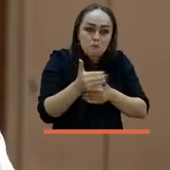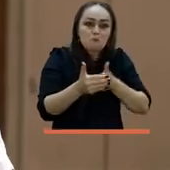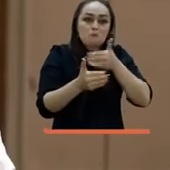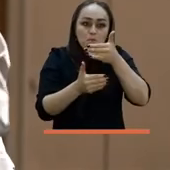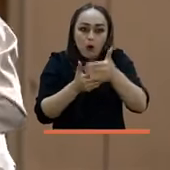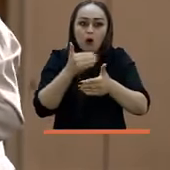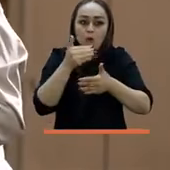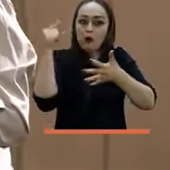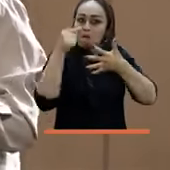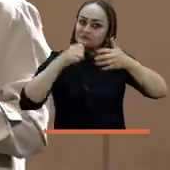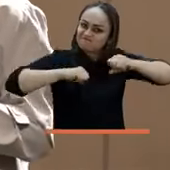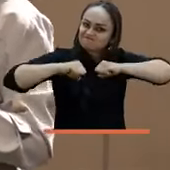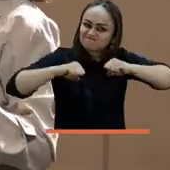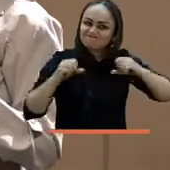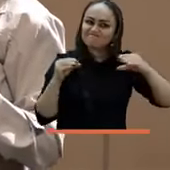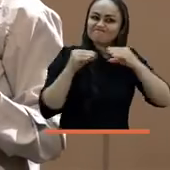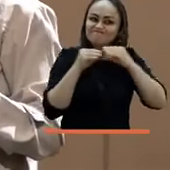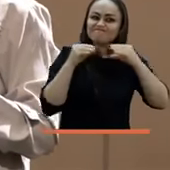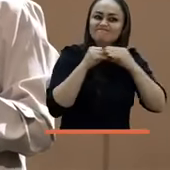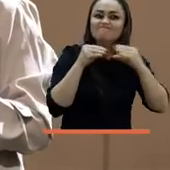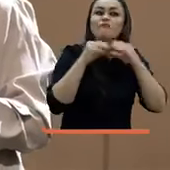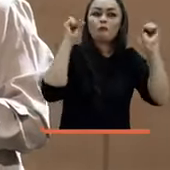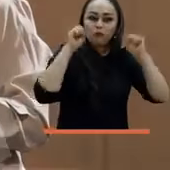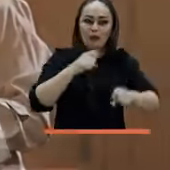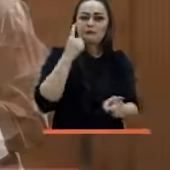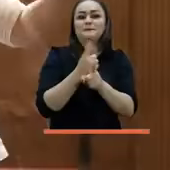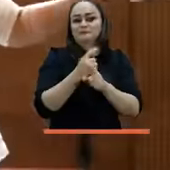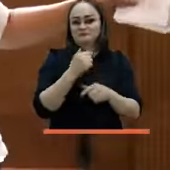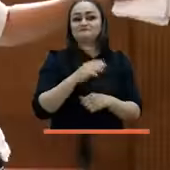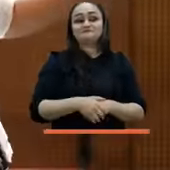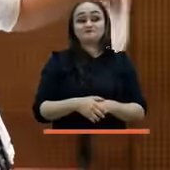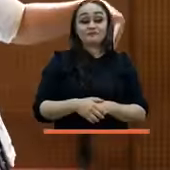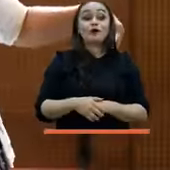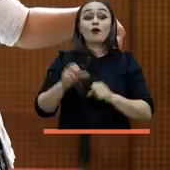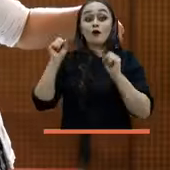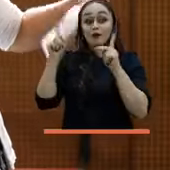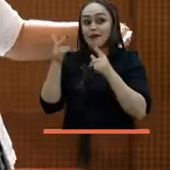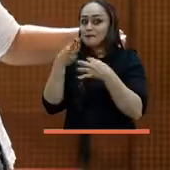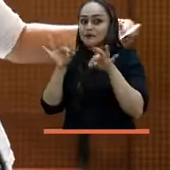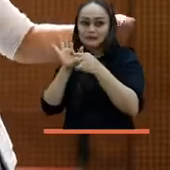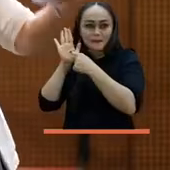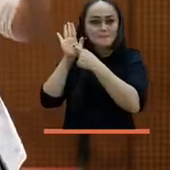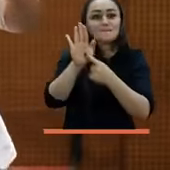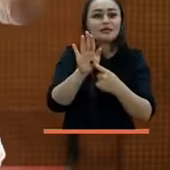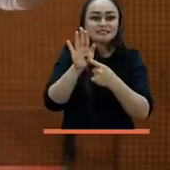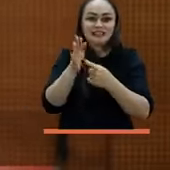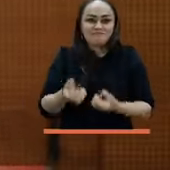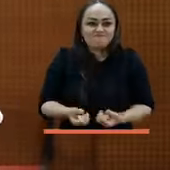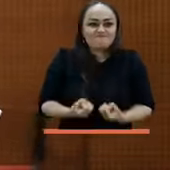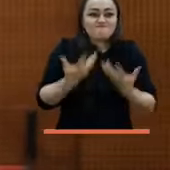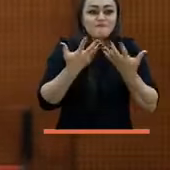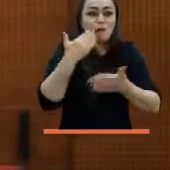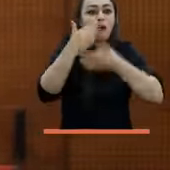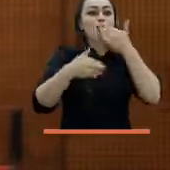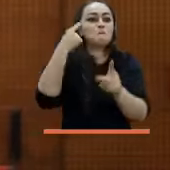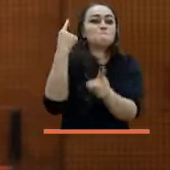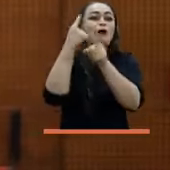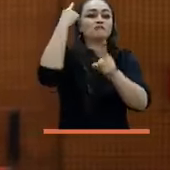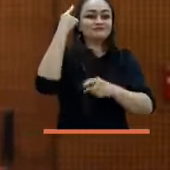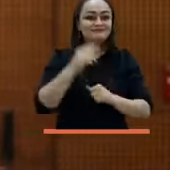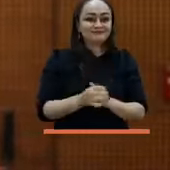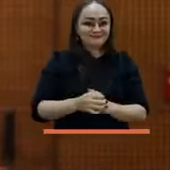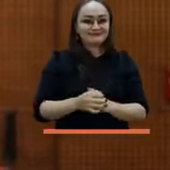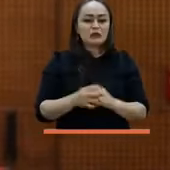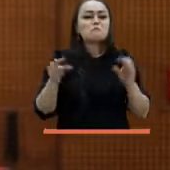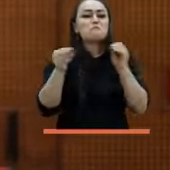esas acciones efecto gracias cuando la evidencia nos pasa y nombrarlo es fundamental para que pueda suceder otra pregunta a quién